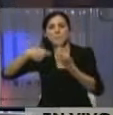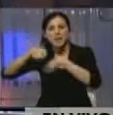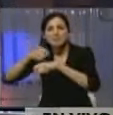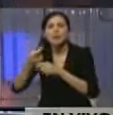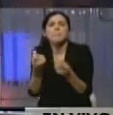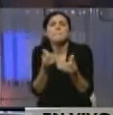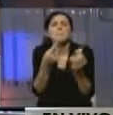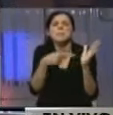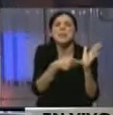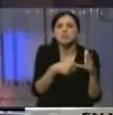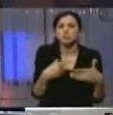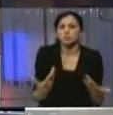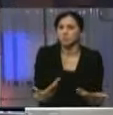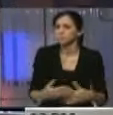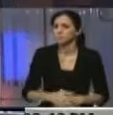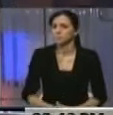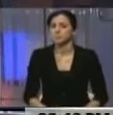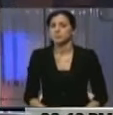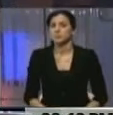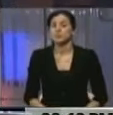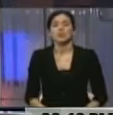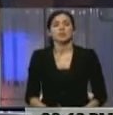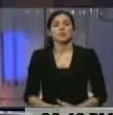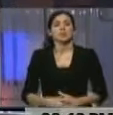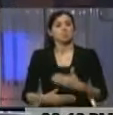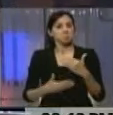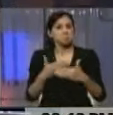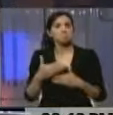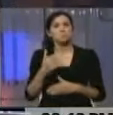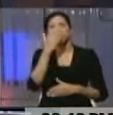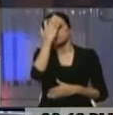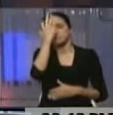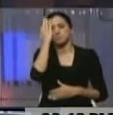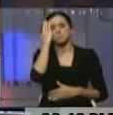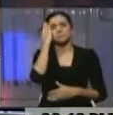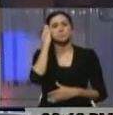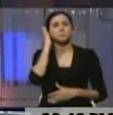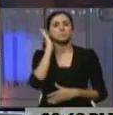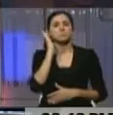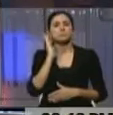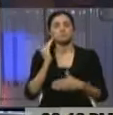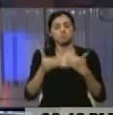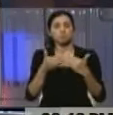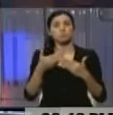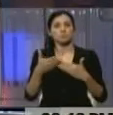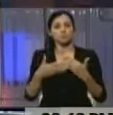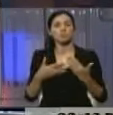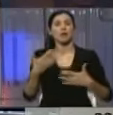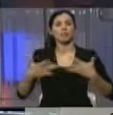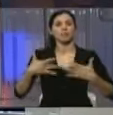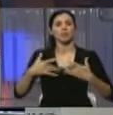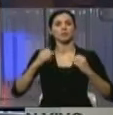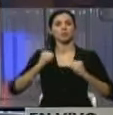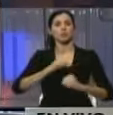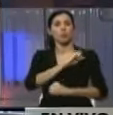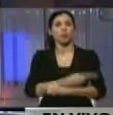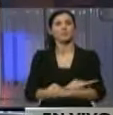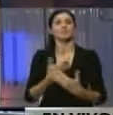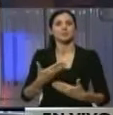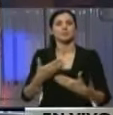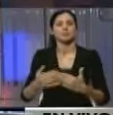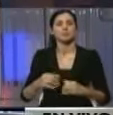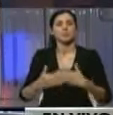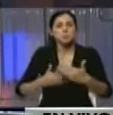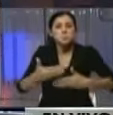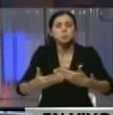precios. Y que esto vaya generando a su vez una dinámica sólida, nueva, al resto del